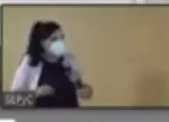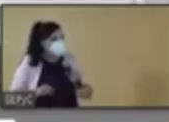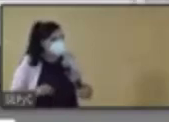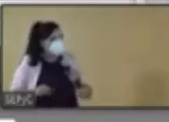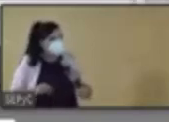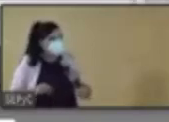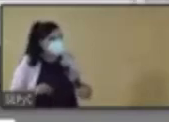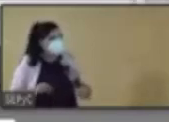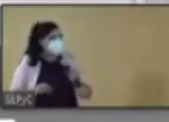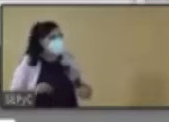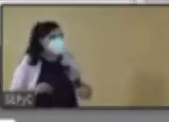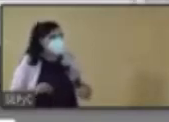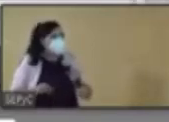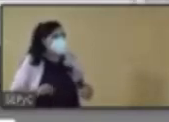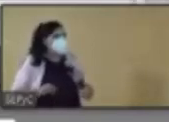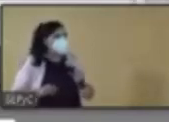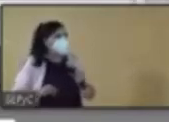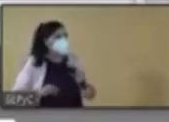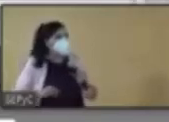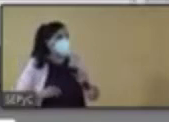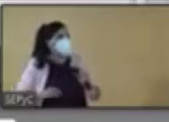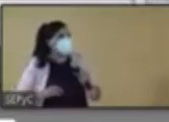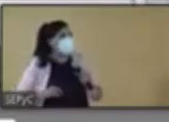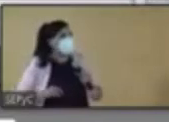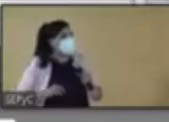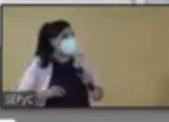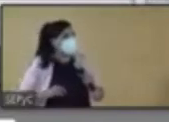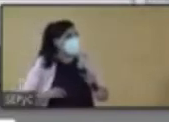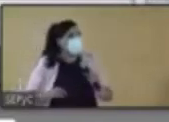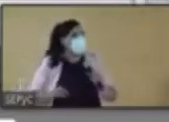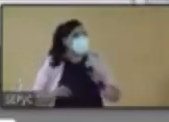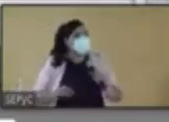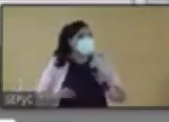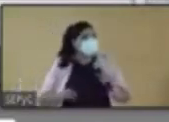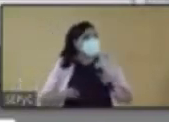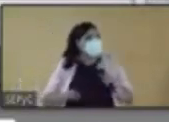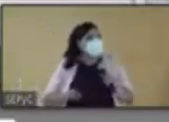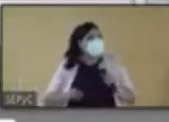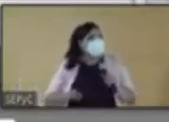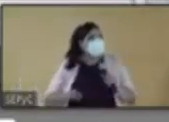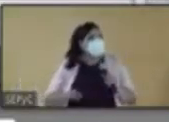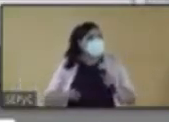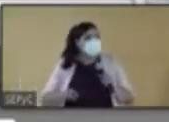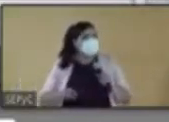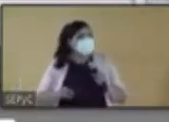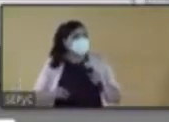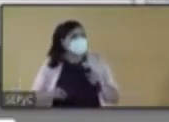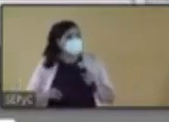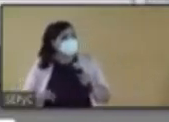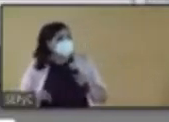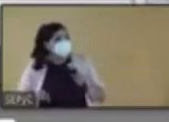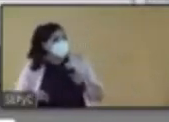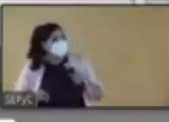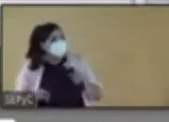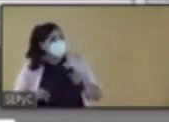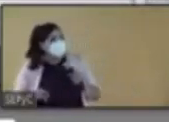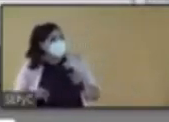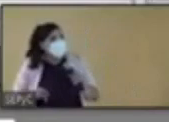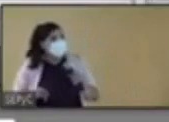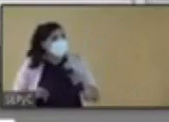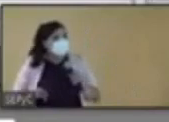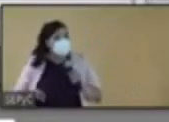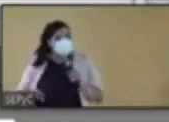En este caso, en el ejemplo que estamos realizando, la pareja del servidor público participa en un fideicomiso privado en